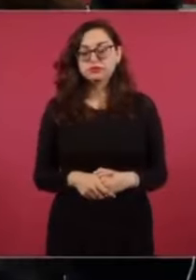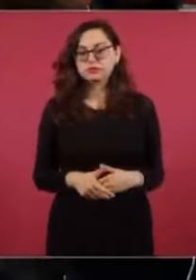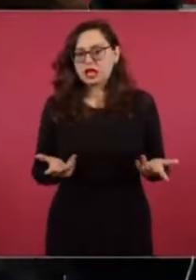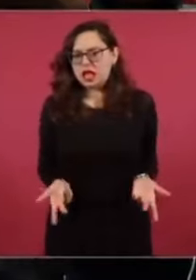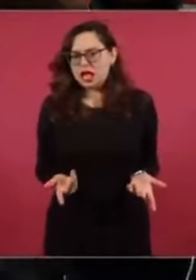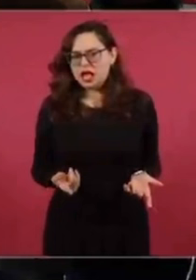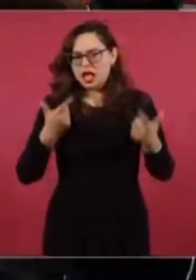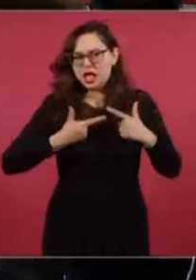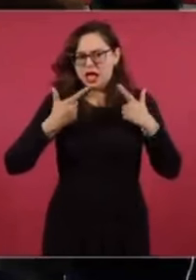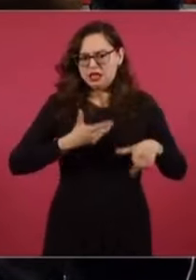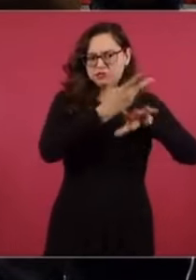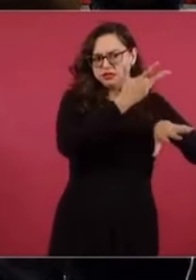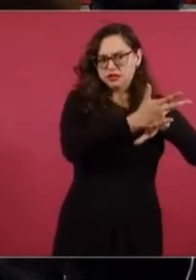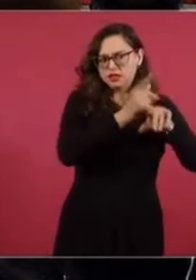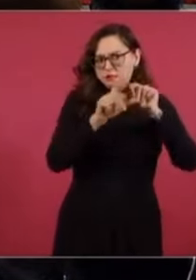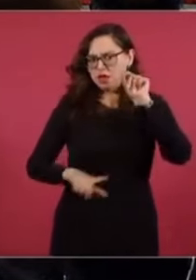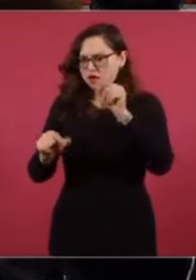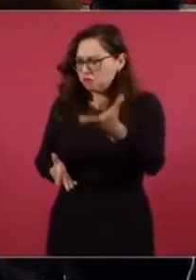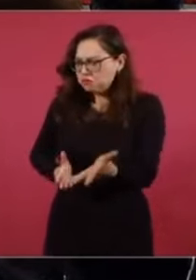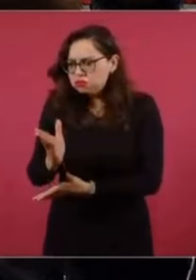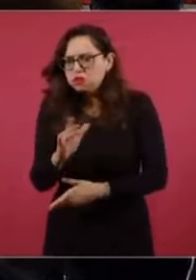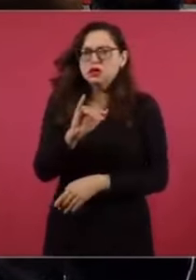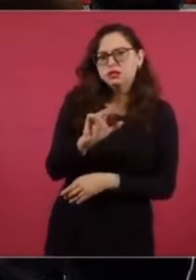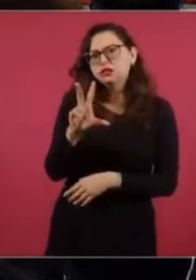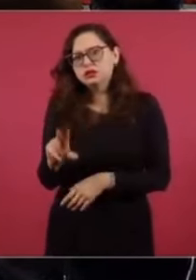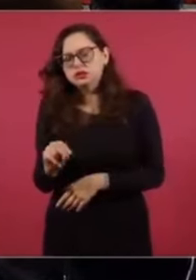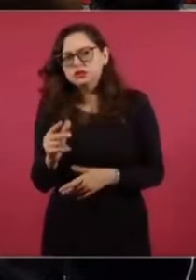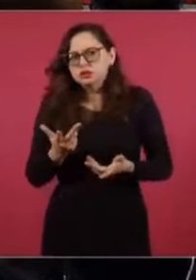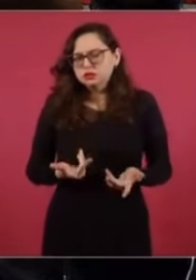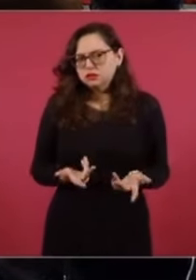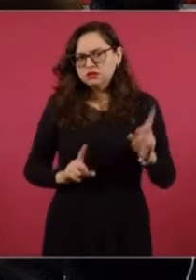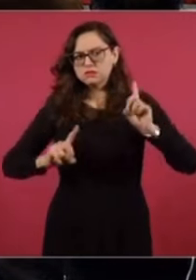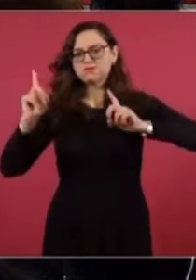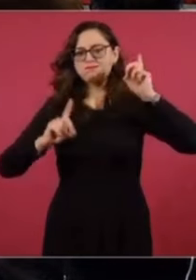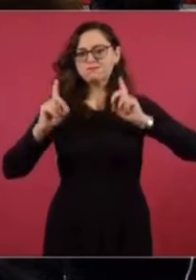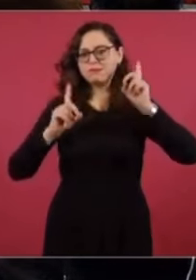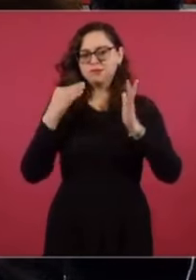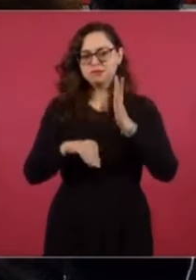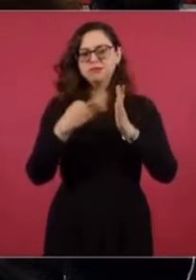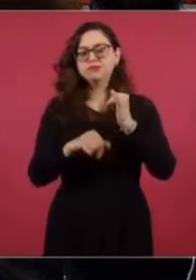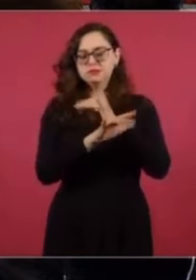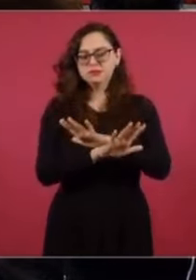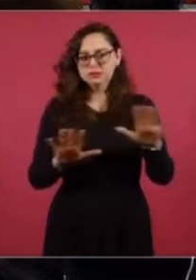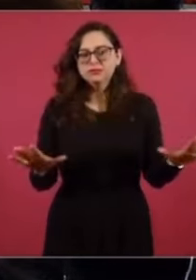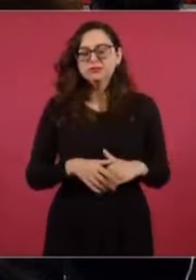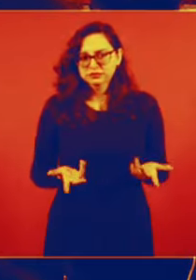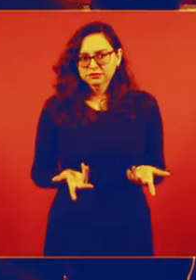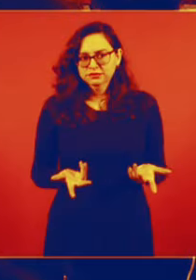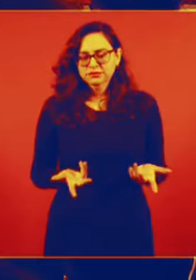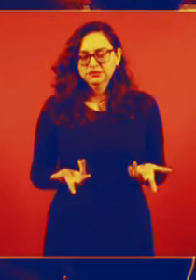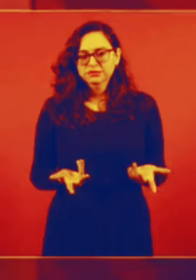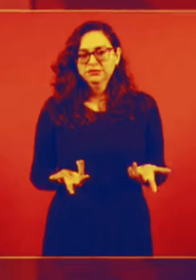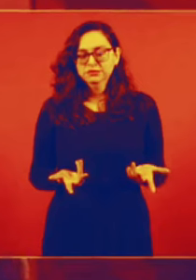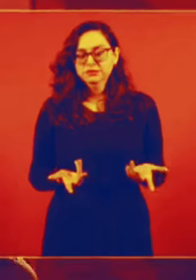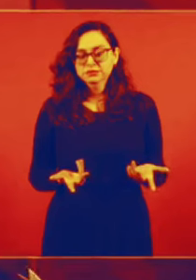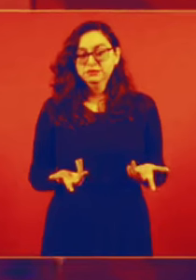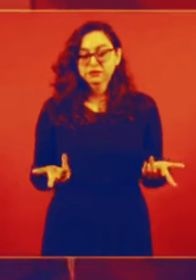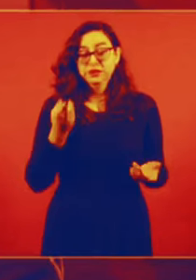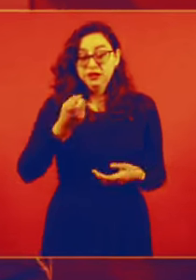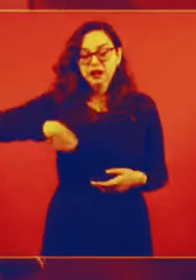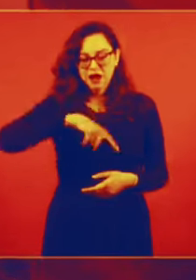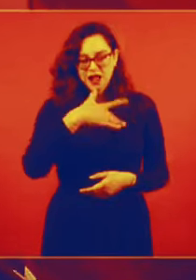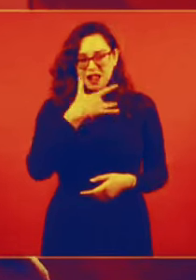territorio mexicano agentes de el gobierno de Estados Unidos de las agencias estamos